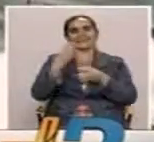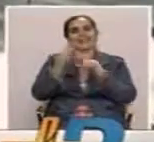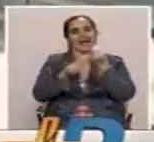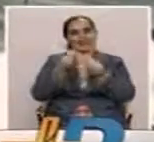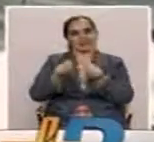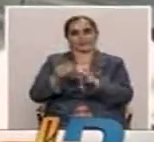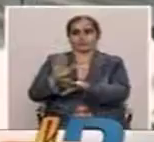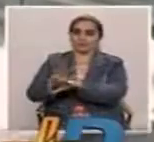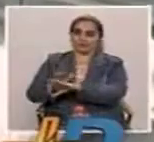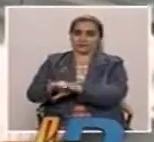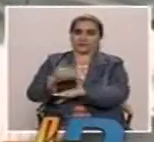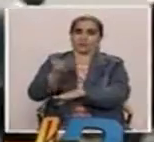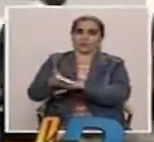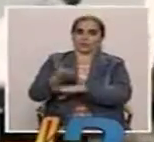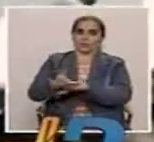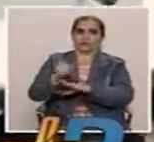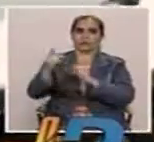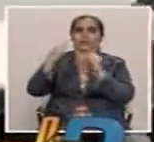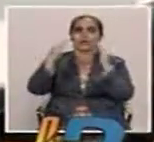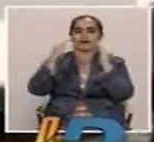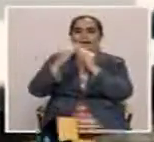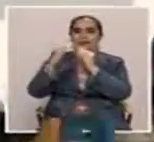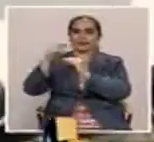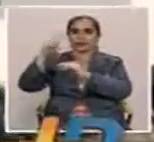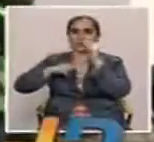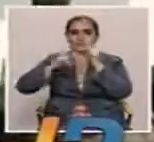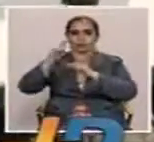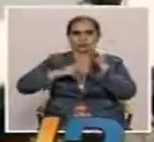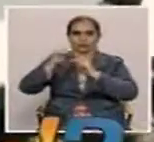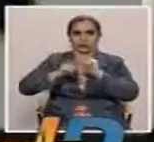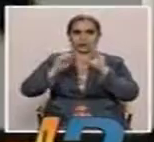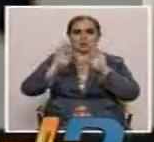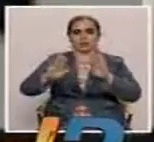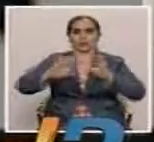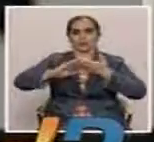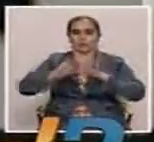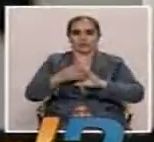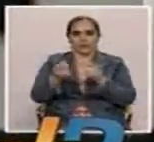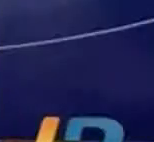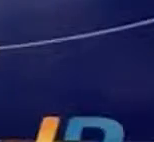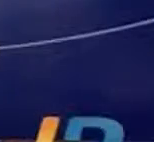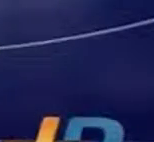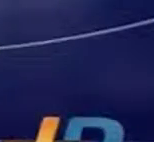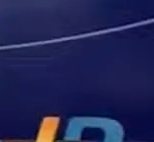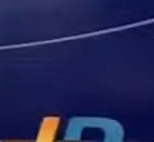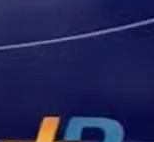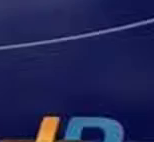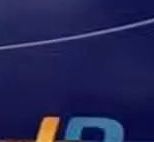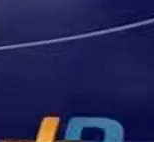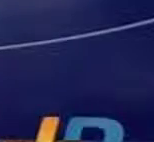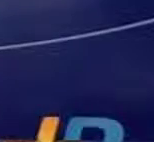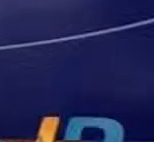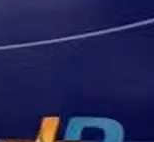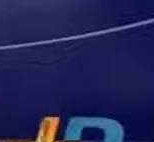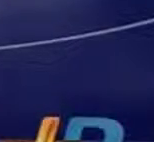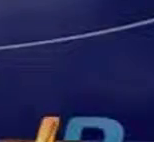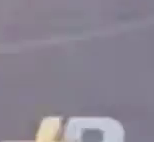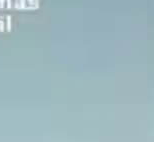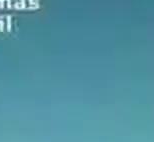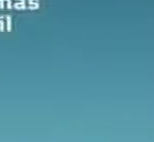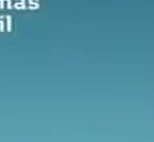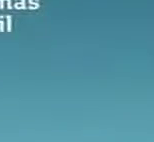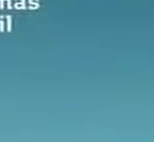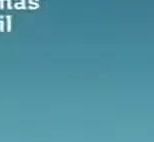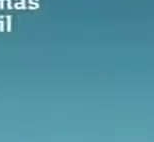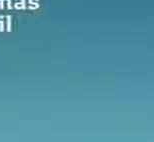de vivienda revolucionario en sostenibilidad urbana para comunidades de bajos recursos. La siguiente es una mención